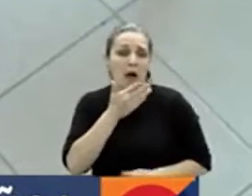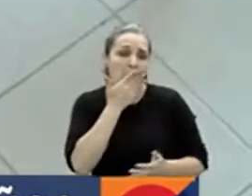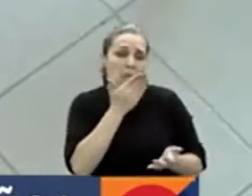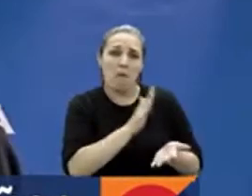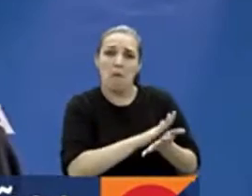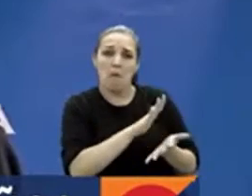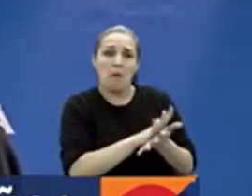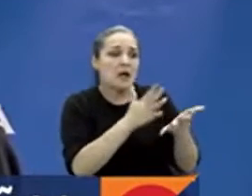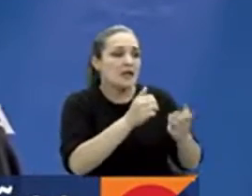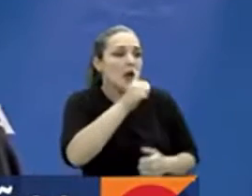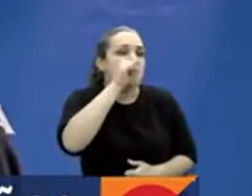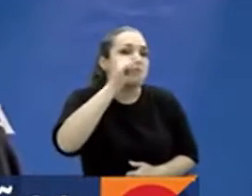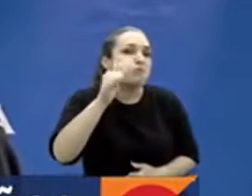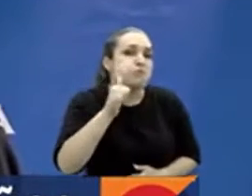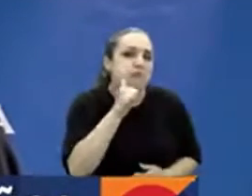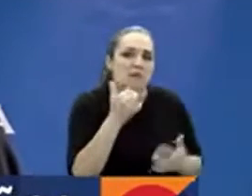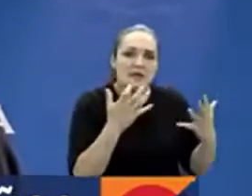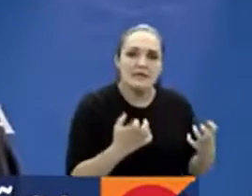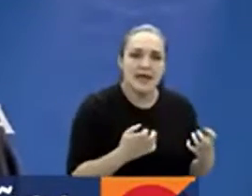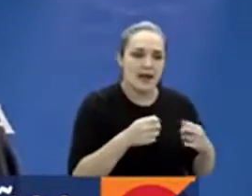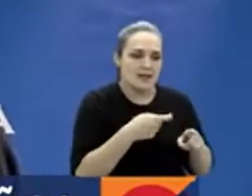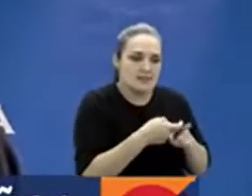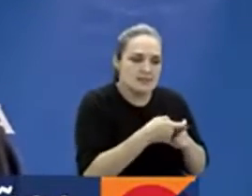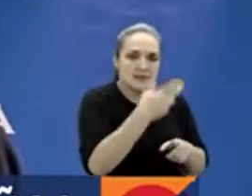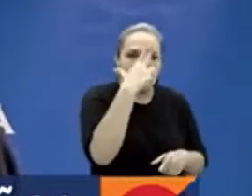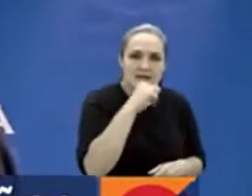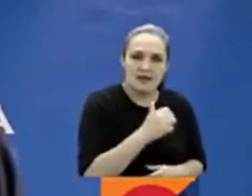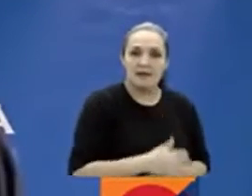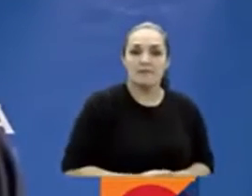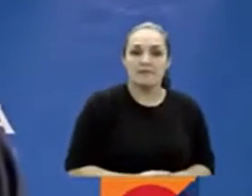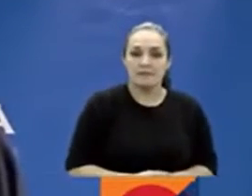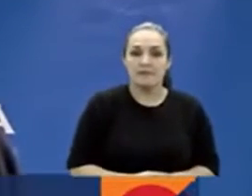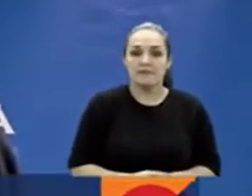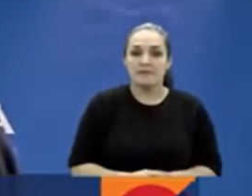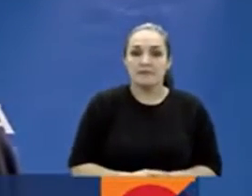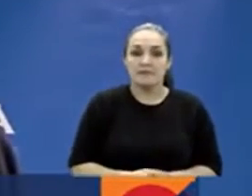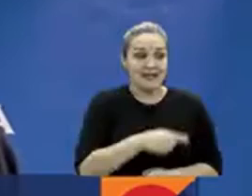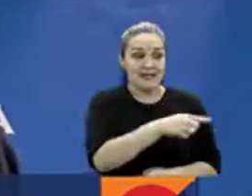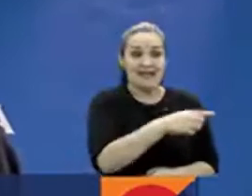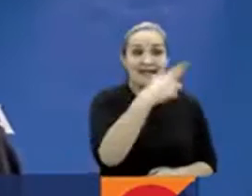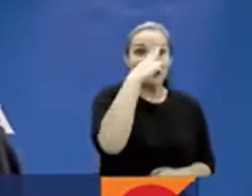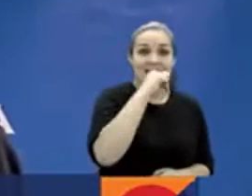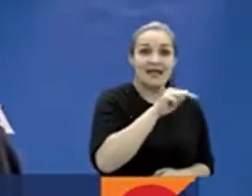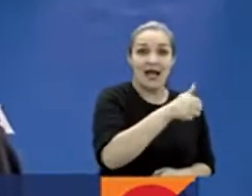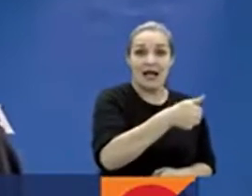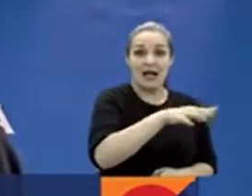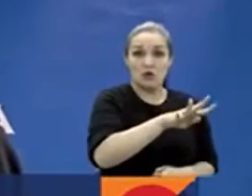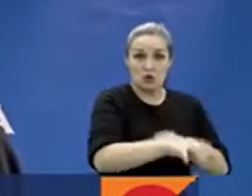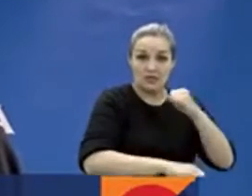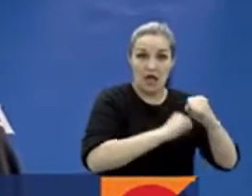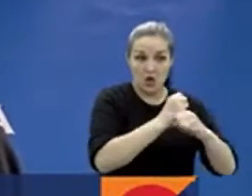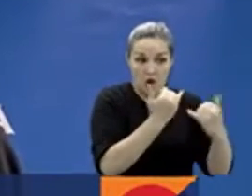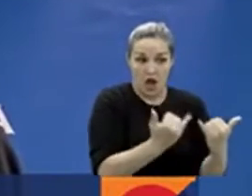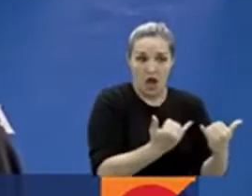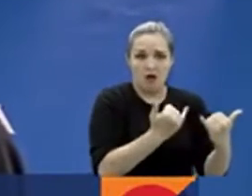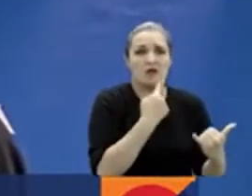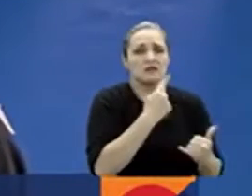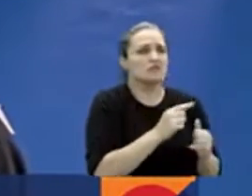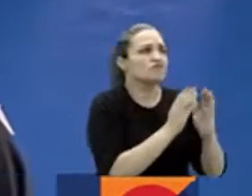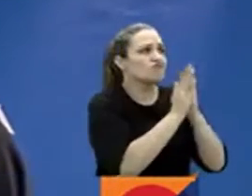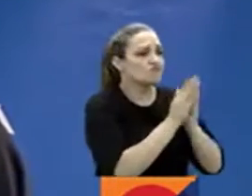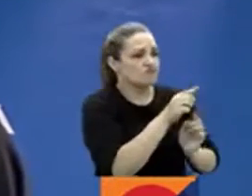quedara embarazada. Había solicitado presuntamente a la niña, al cumplir los 14 años, que quedara en embarazo con su